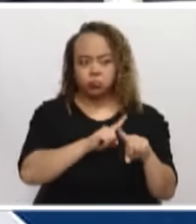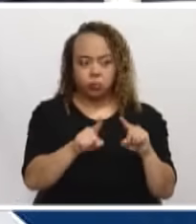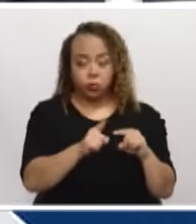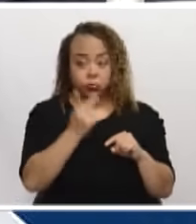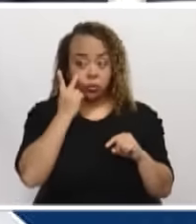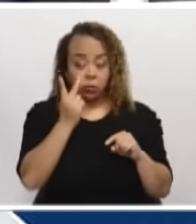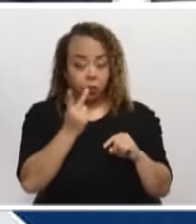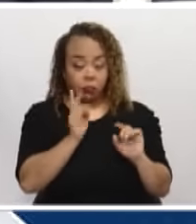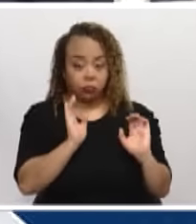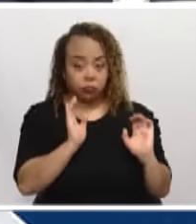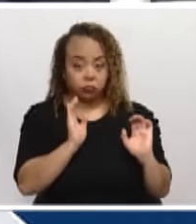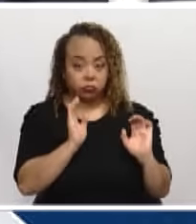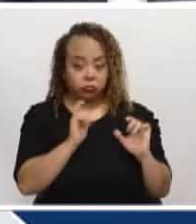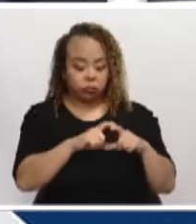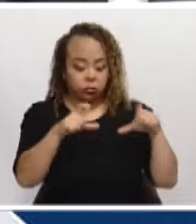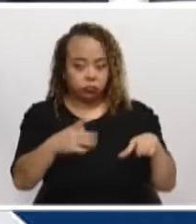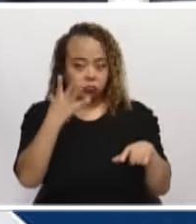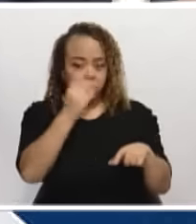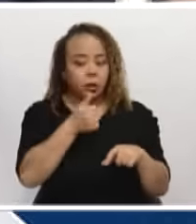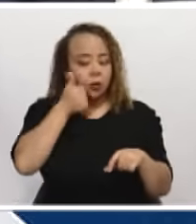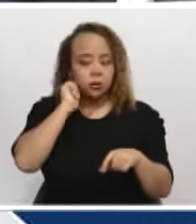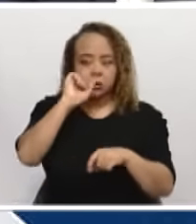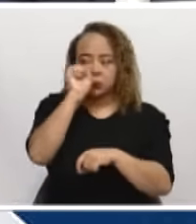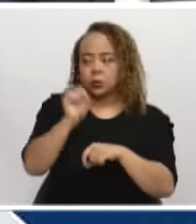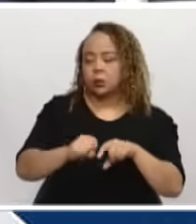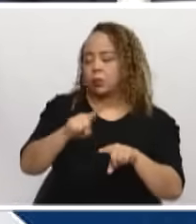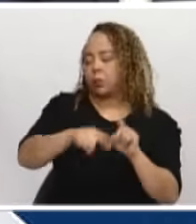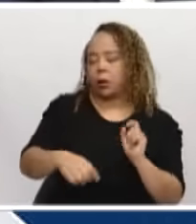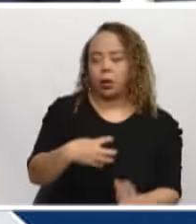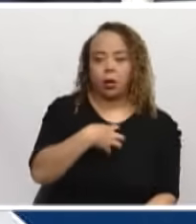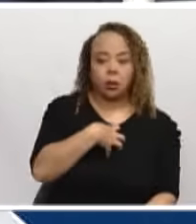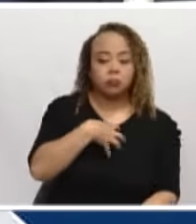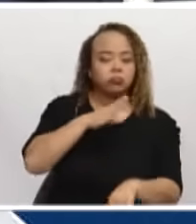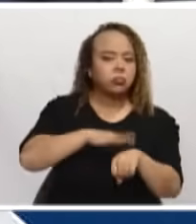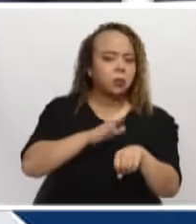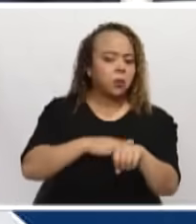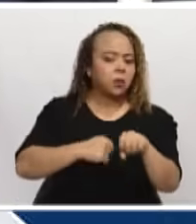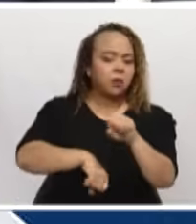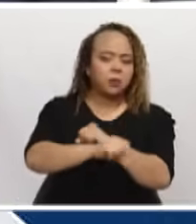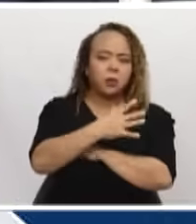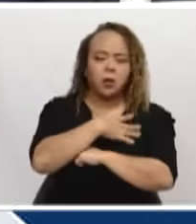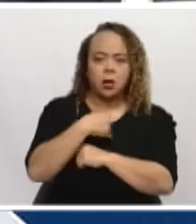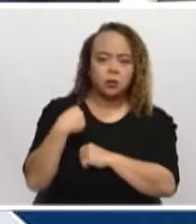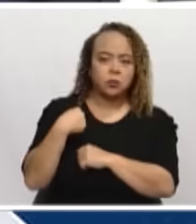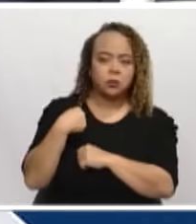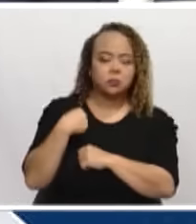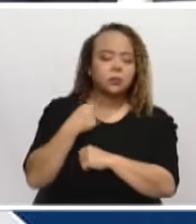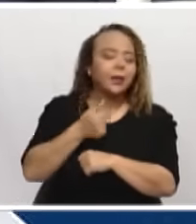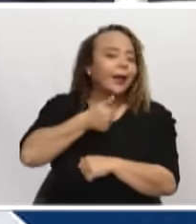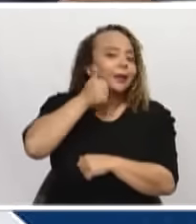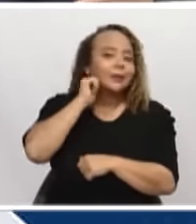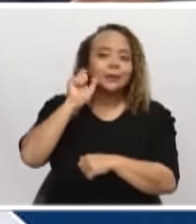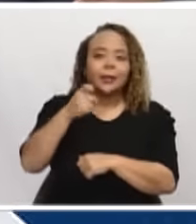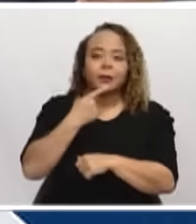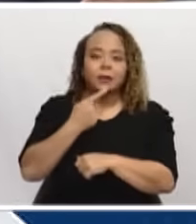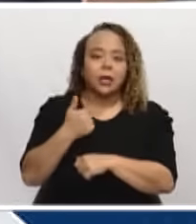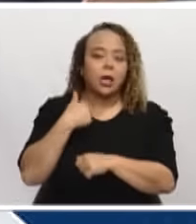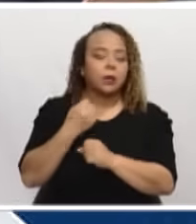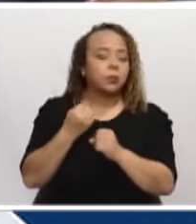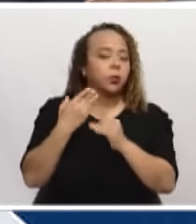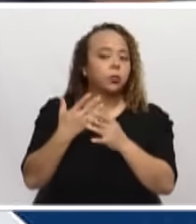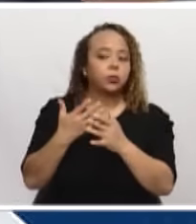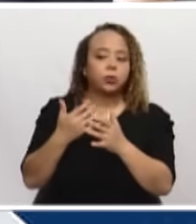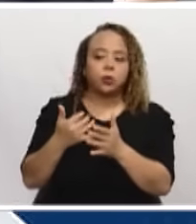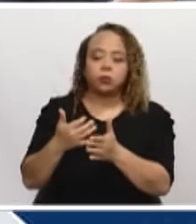dela guapísima puede quejar le permite el fútbol que le gusta saprisa ayer hay que decirlo hay mucho mérito